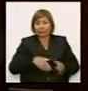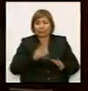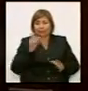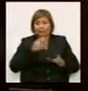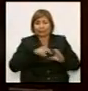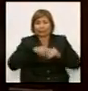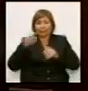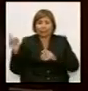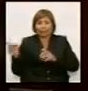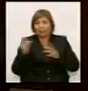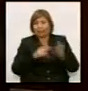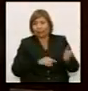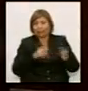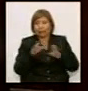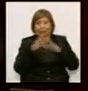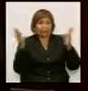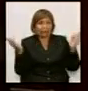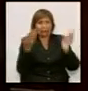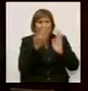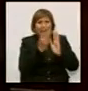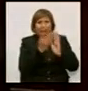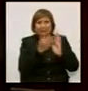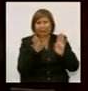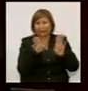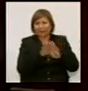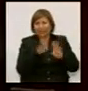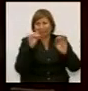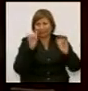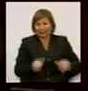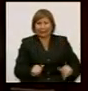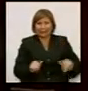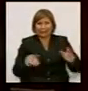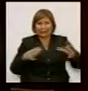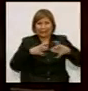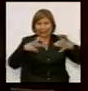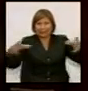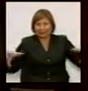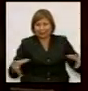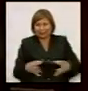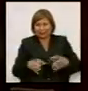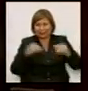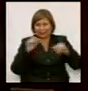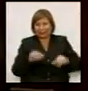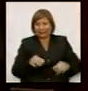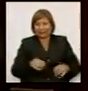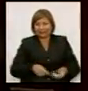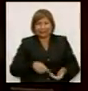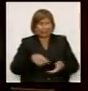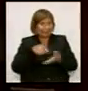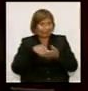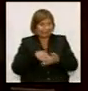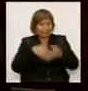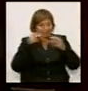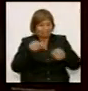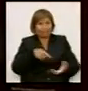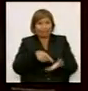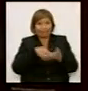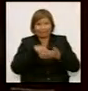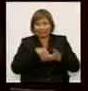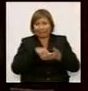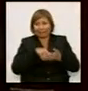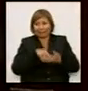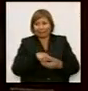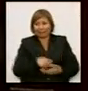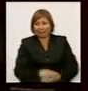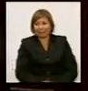se vuelva a abrir esta puerta, porque aquí nos vamos a quedar todos obligatoriamente durante